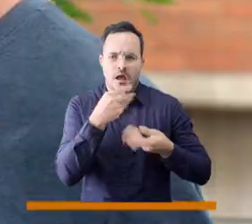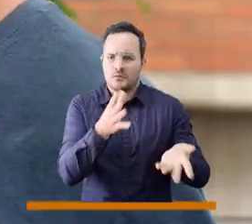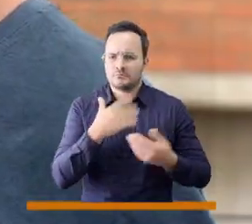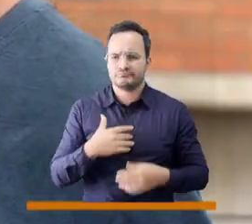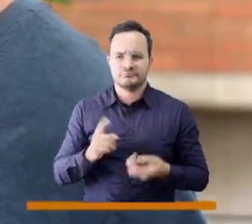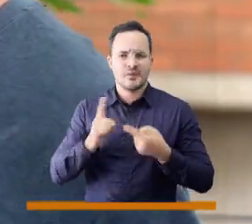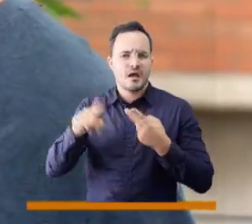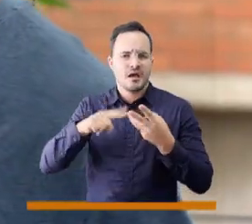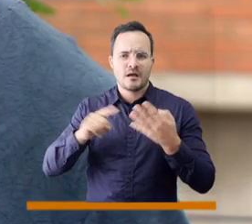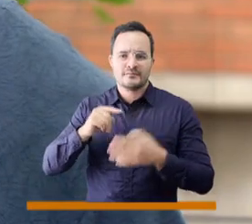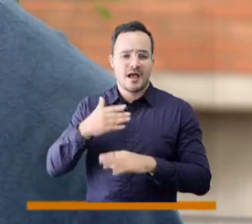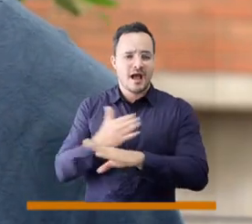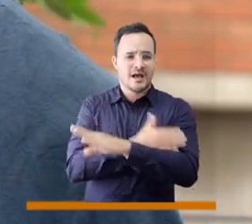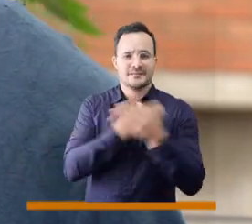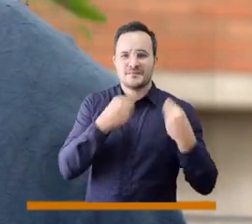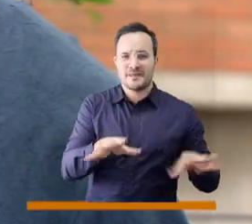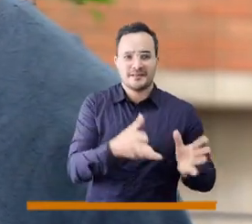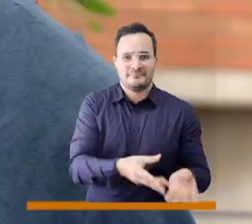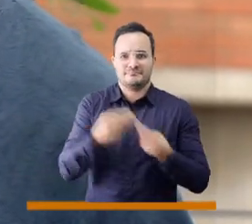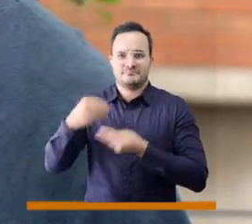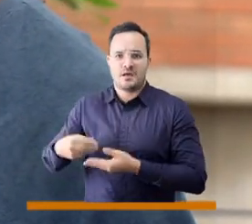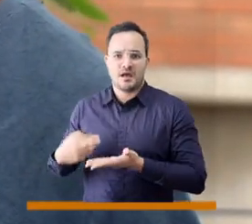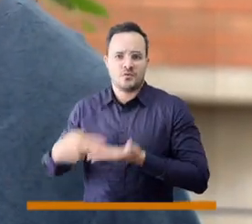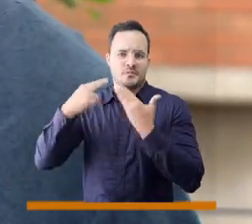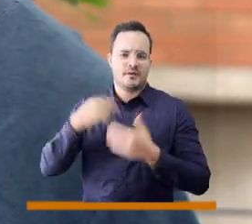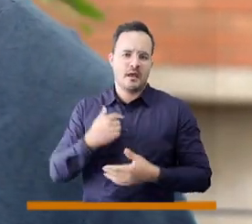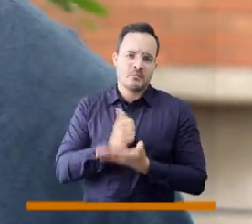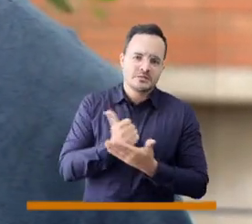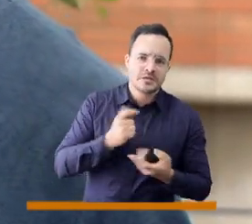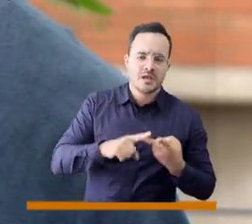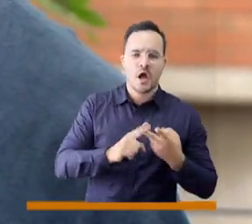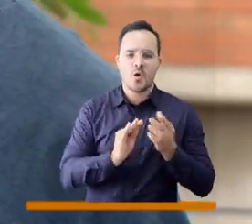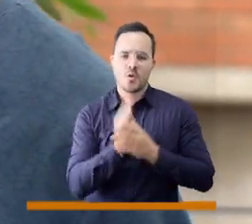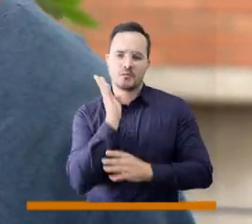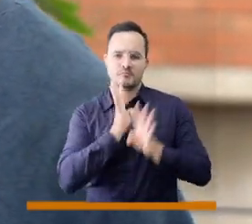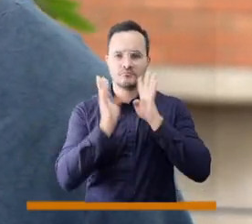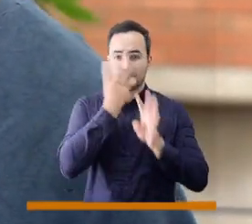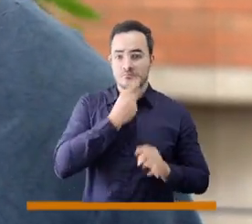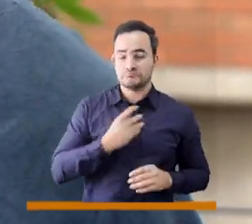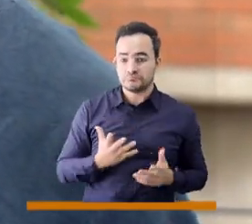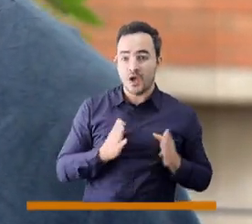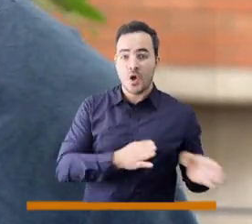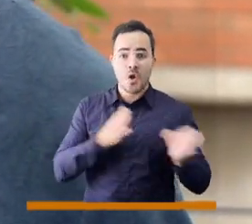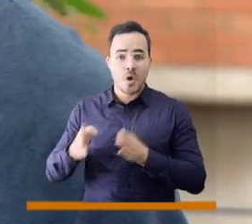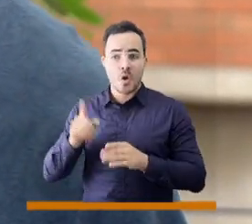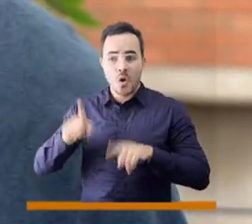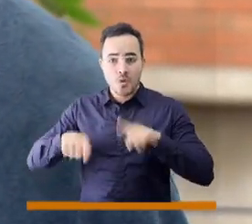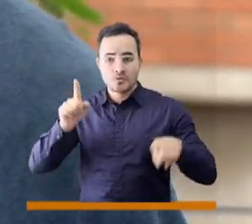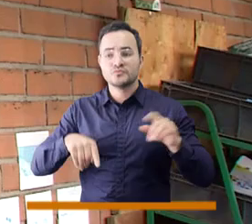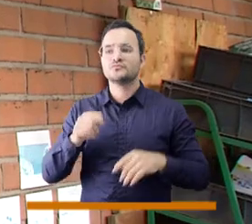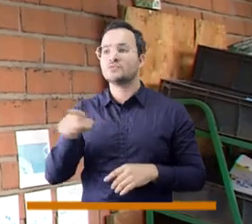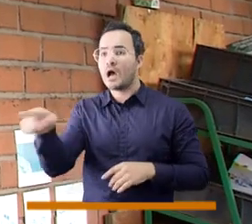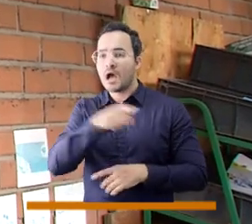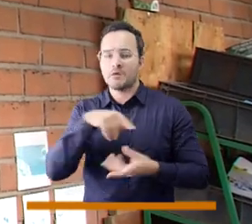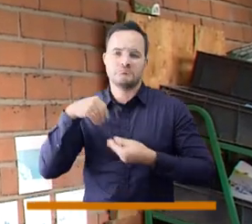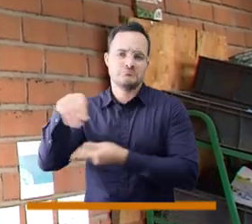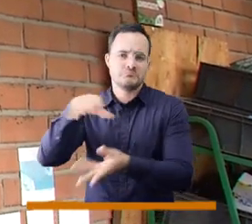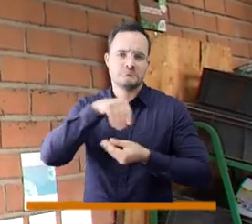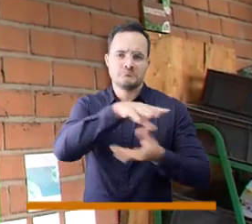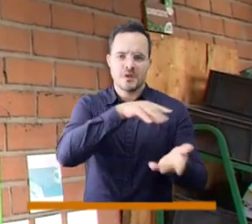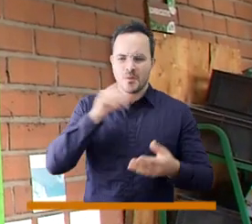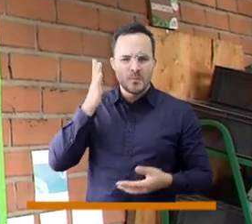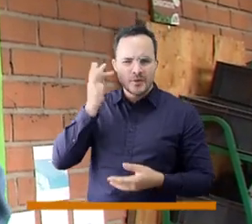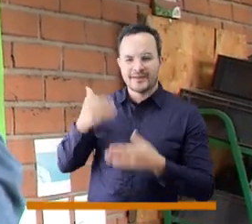hortalizas, aromáticas, medicinales. Y hay unos procesos que se regalan a la comunidad y que salen de investigación, que es toda